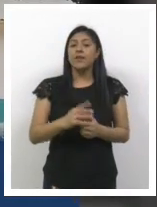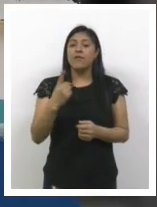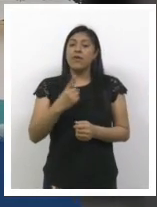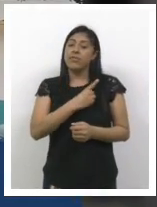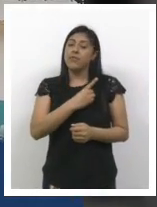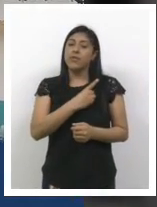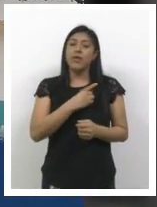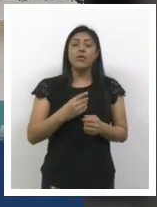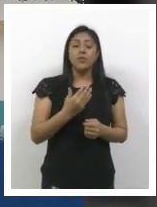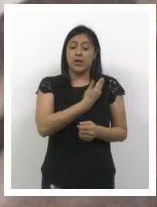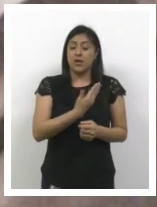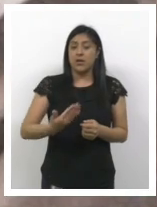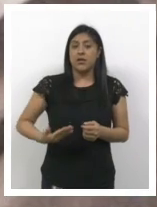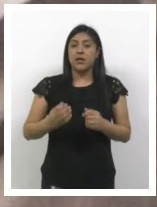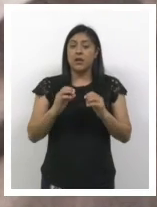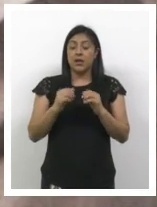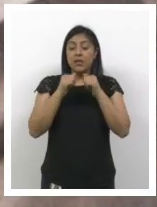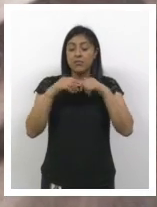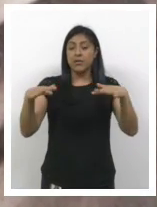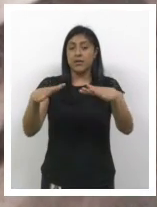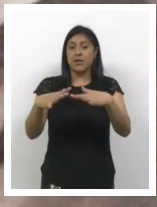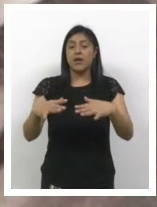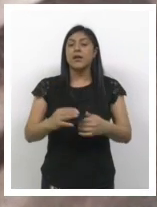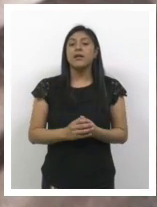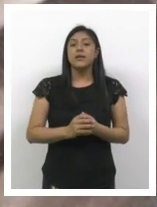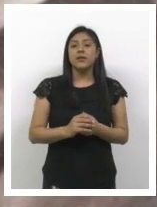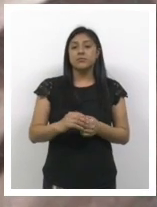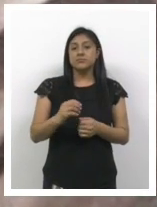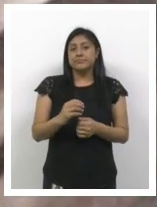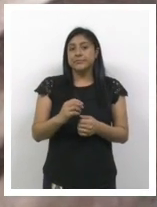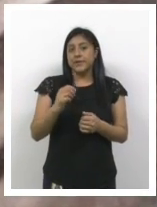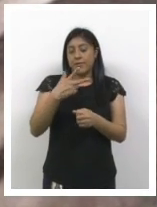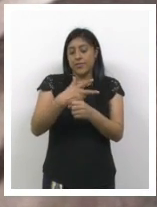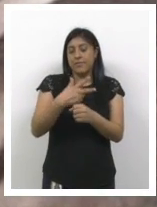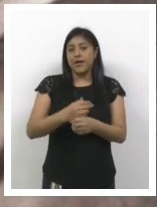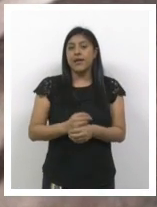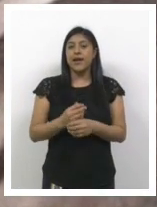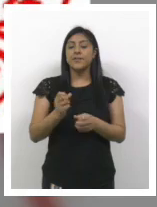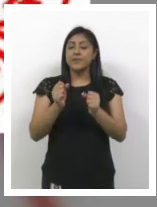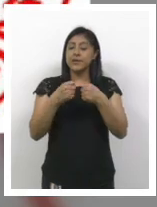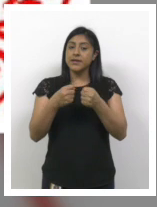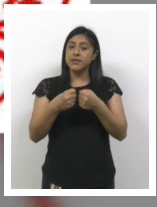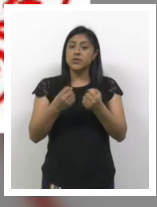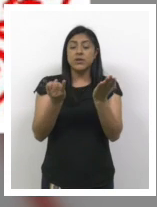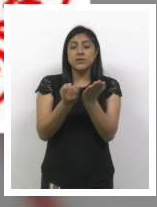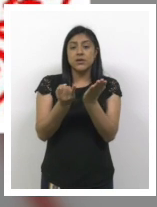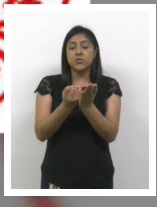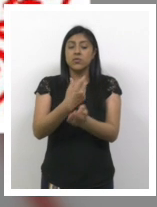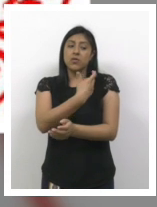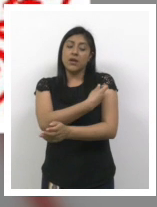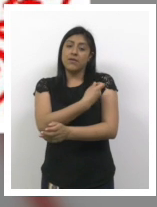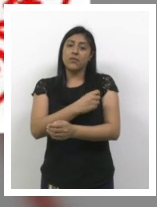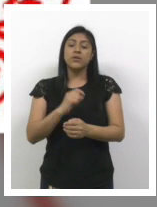guatemalteca Elisa Molina de Estal. Fue también diputado ante la Asamblea Nacional Legislativa en varias ocasiones, así como una Asamblea